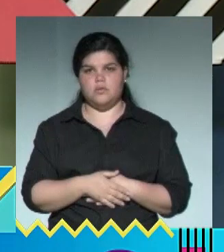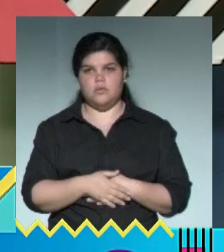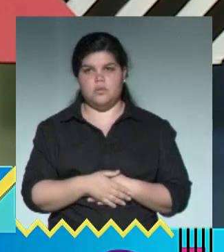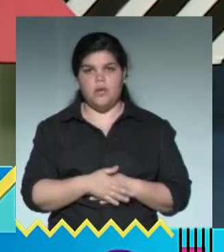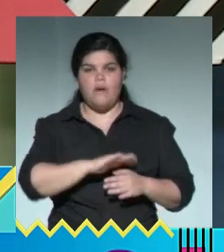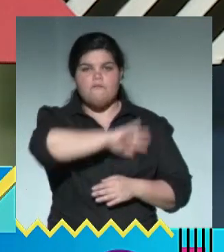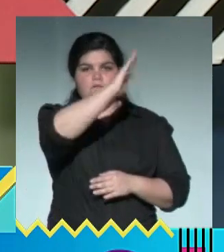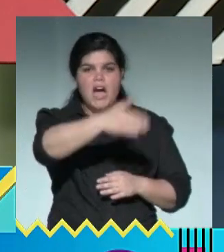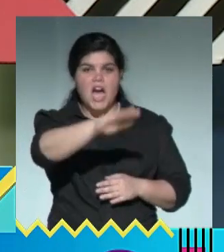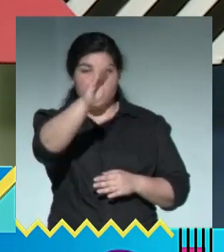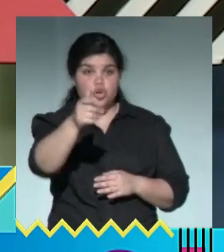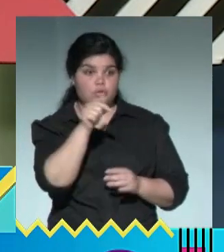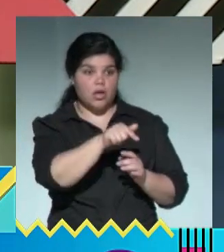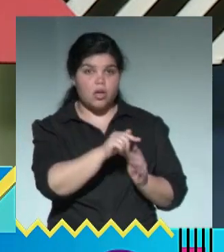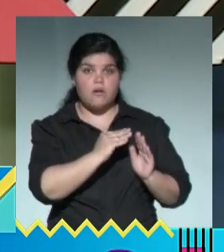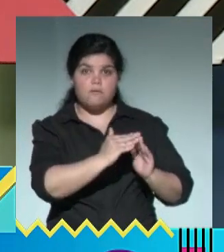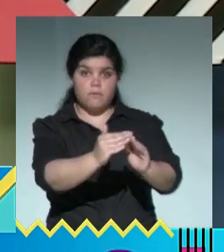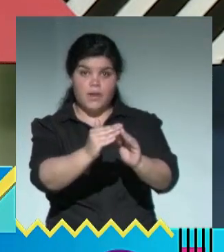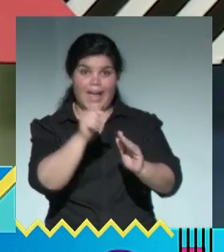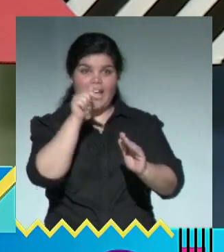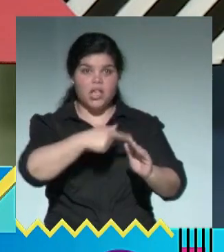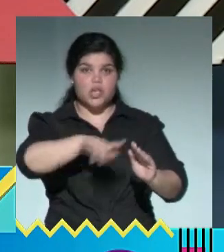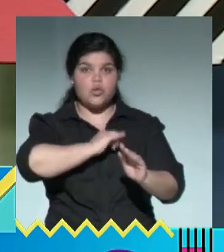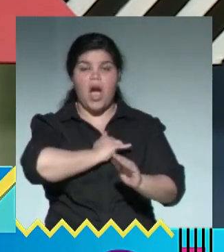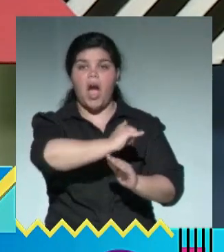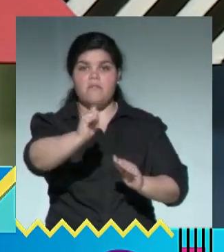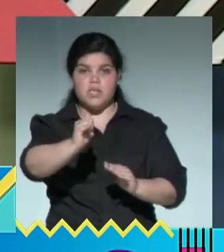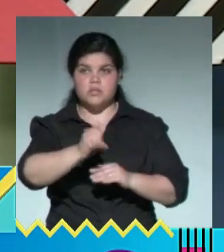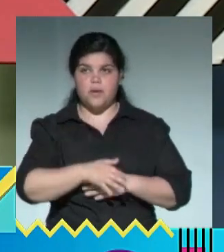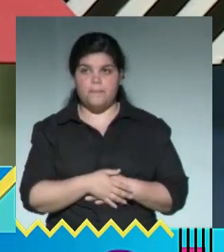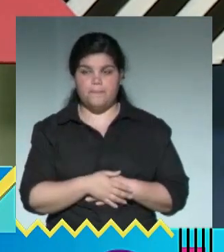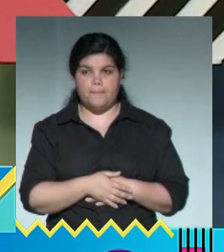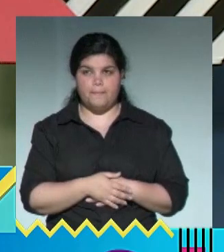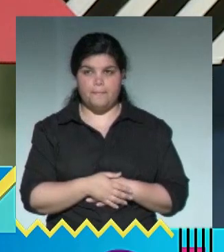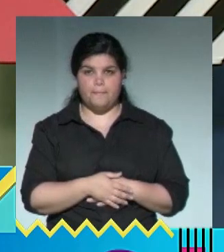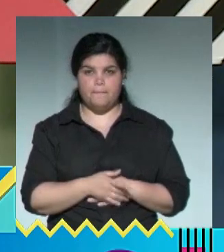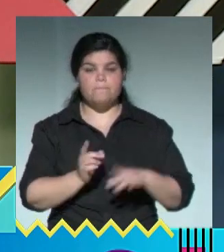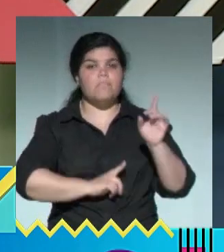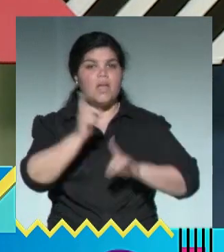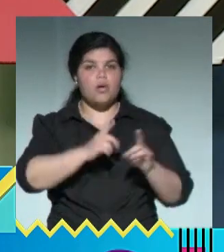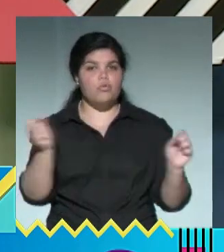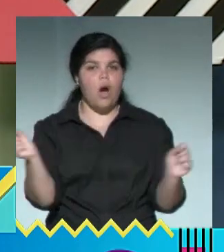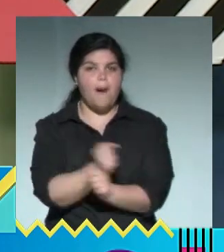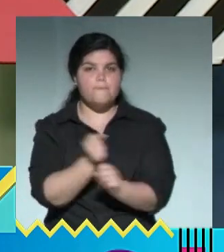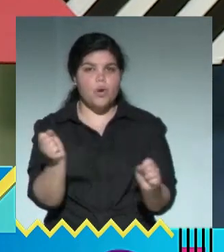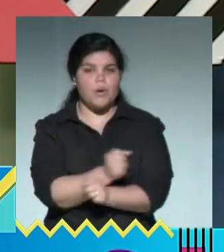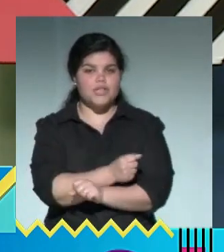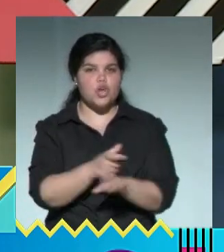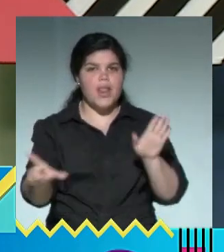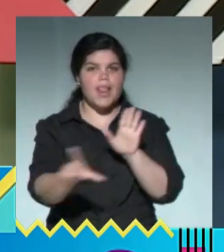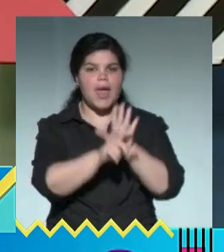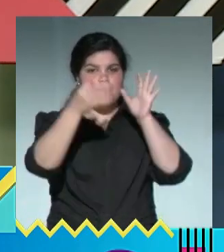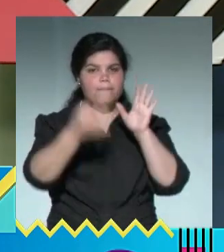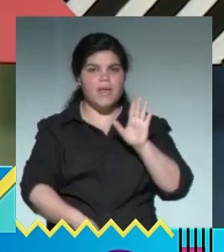Piedemonte. Han sido notificados de que algunos no tenían la habilitación legal ni el